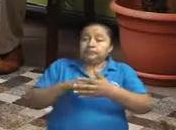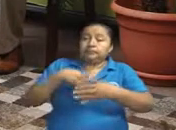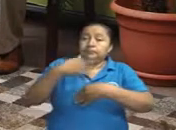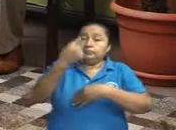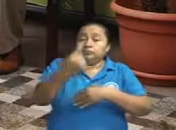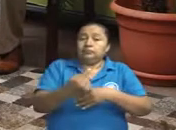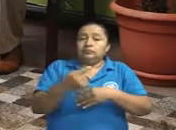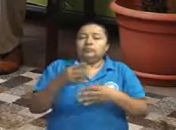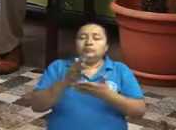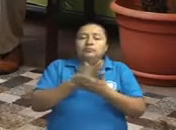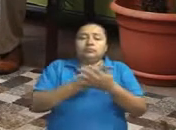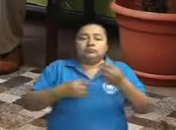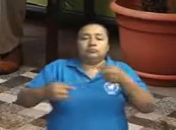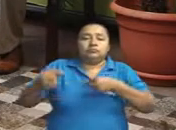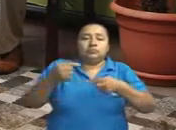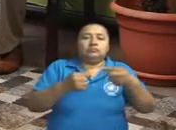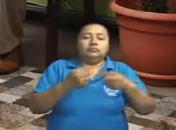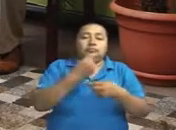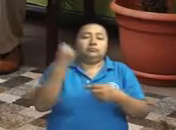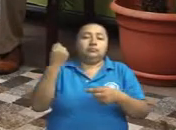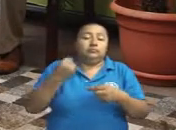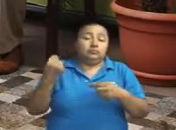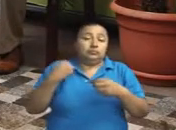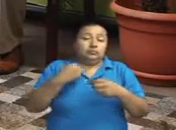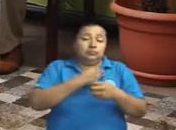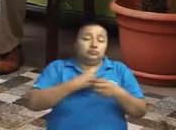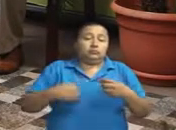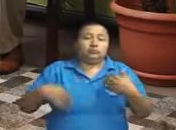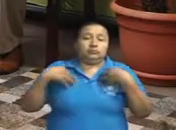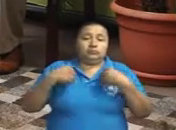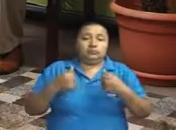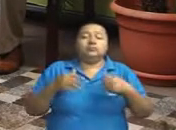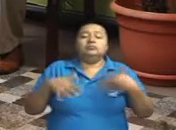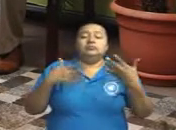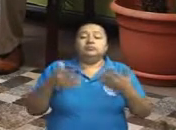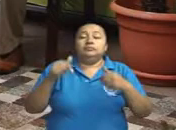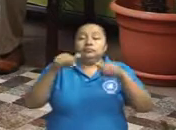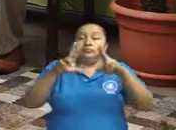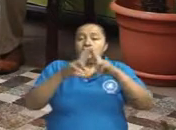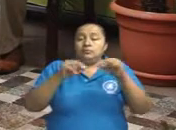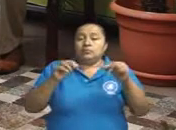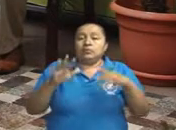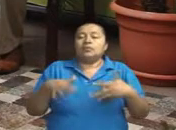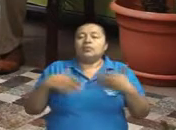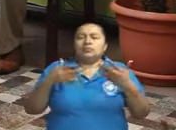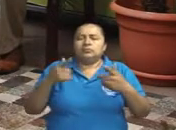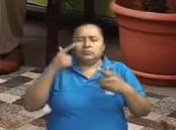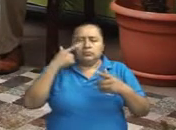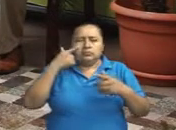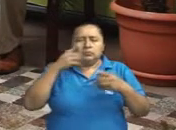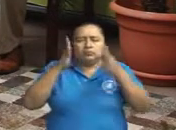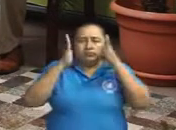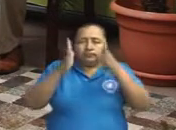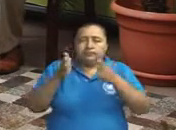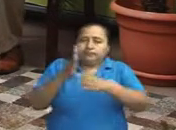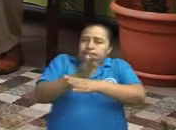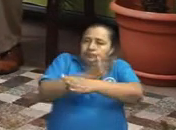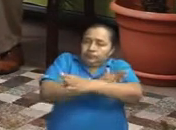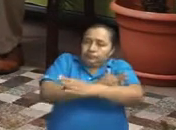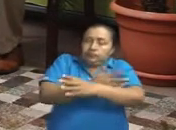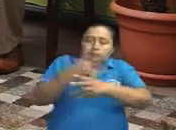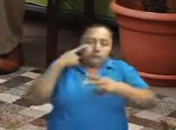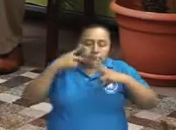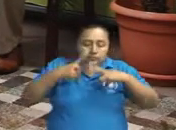de esas estrategias que está utilizando el MINSA, las diferentes unidades de salud del país, para hacer ese diagnóstico precoz, ¿verdad?